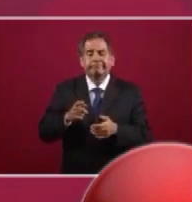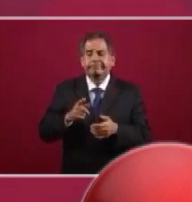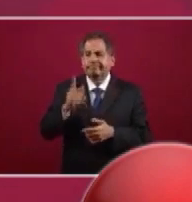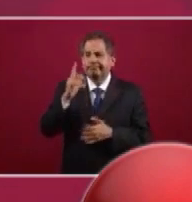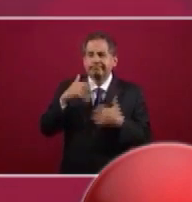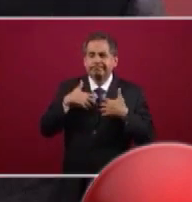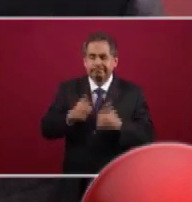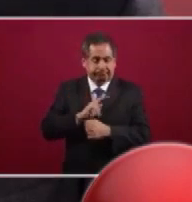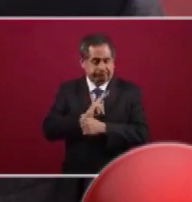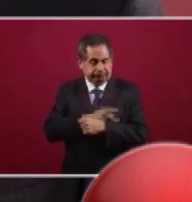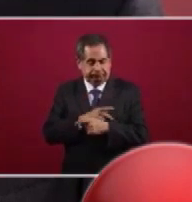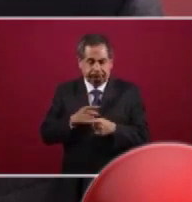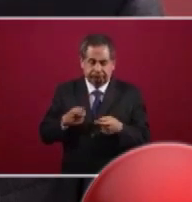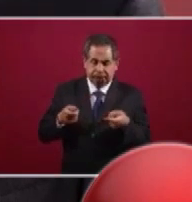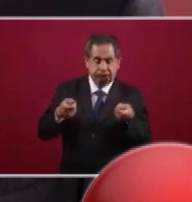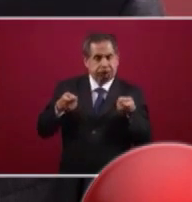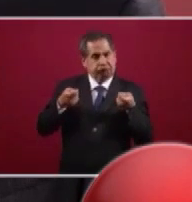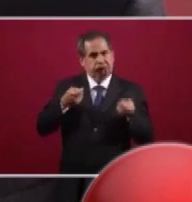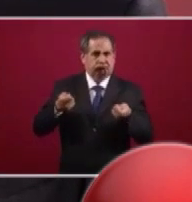solo